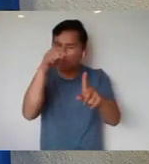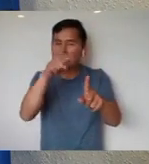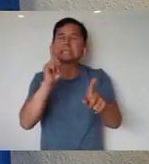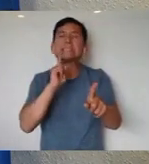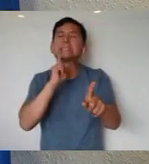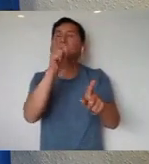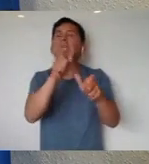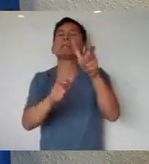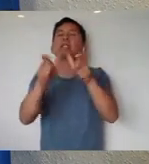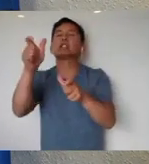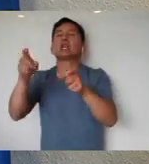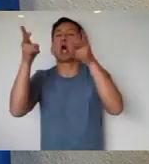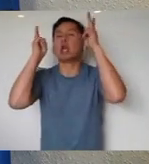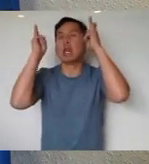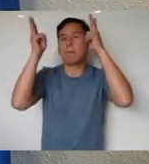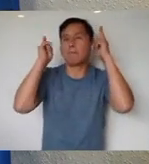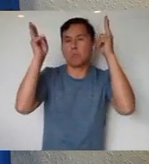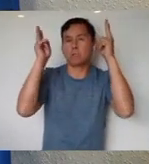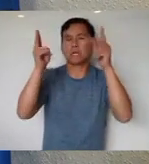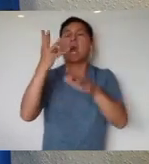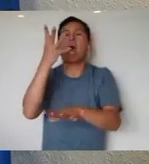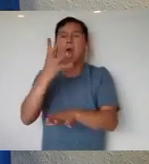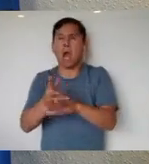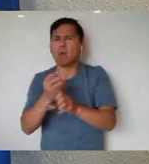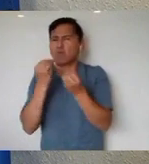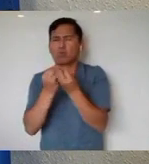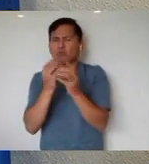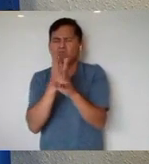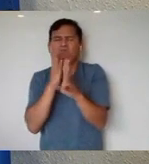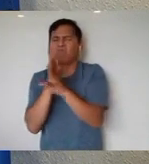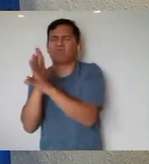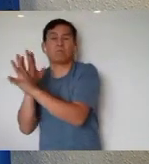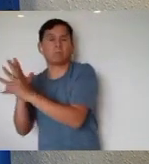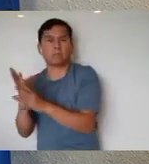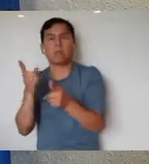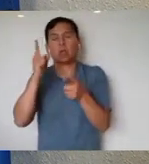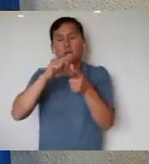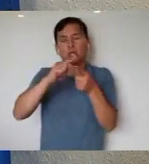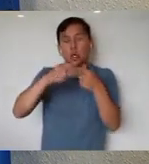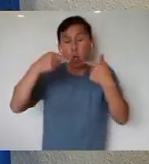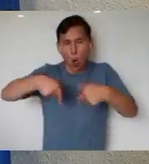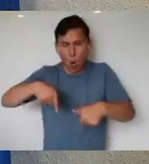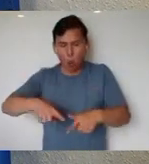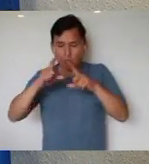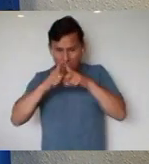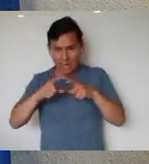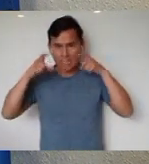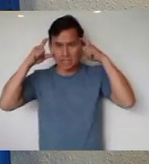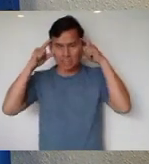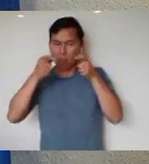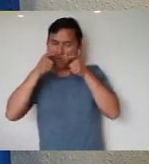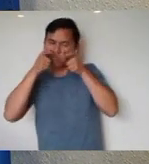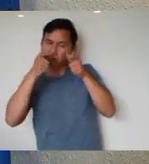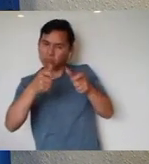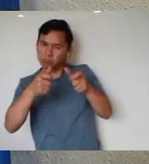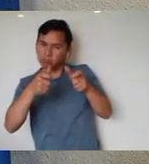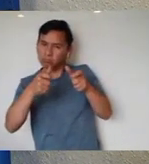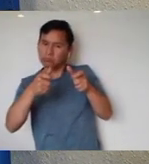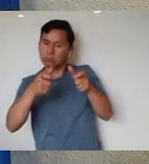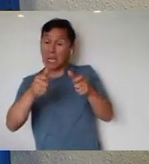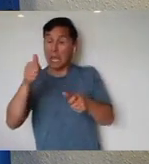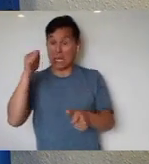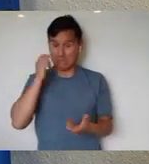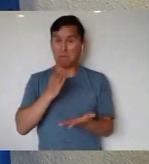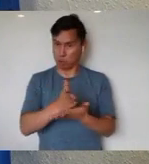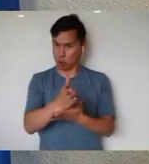aquellos lugares o transportes en los cuales existe aglomeración. Es por eso que hoy día esta mascarilla va a ser fiscalizable a partir del